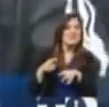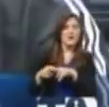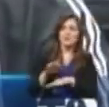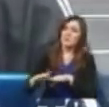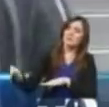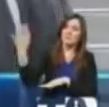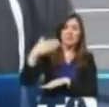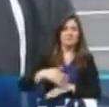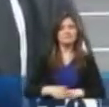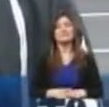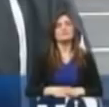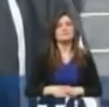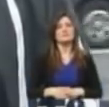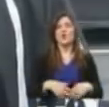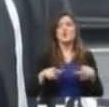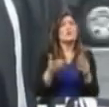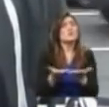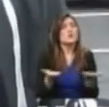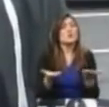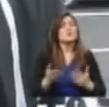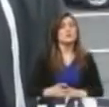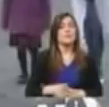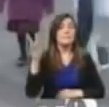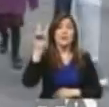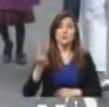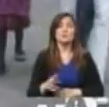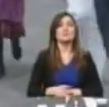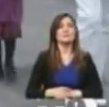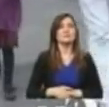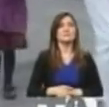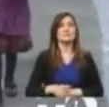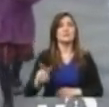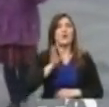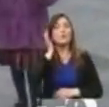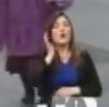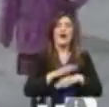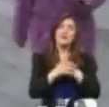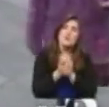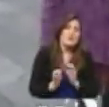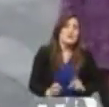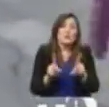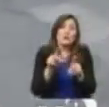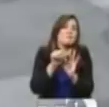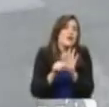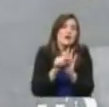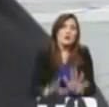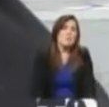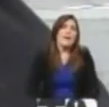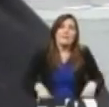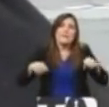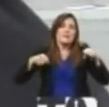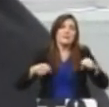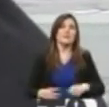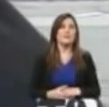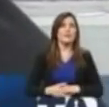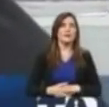para acá, que aquí lo tenemos. ¿De dónde lo traen? De Venezuela. Maribel dice que no desaprovechó el buen precio del calentador.